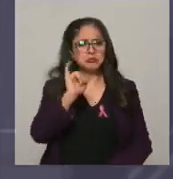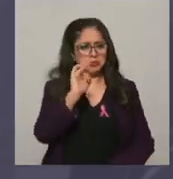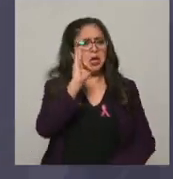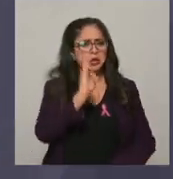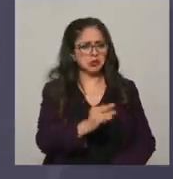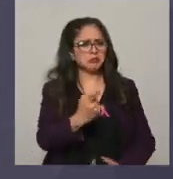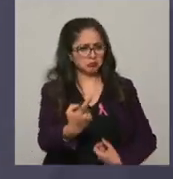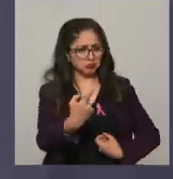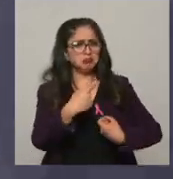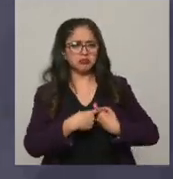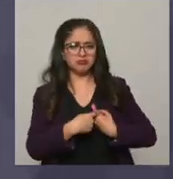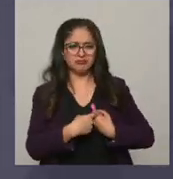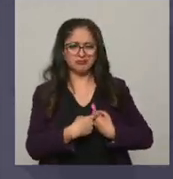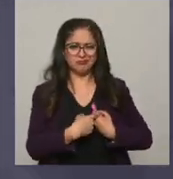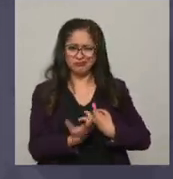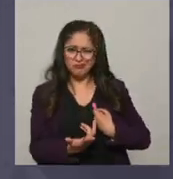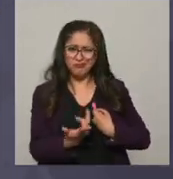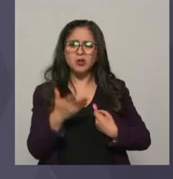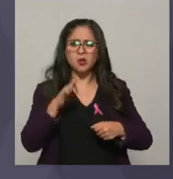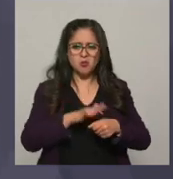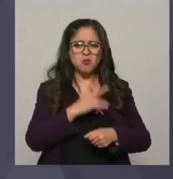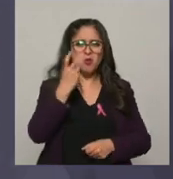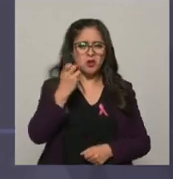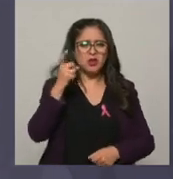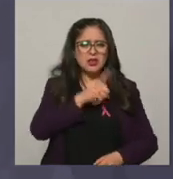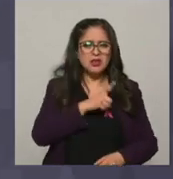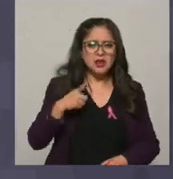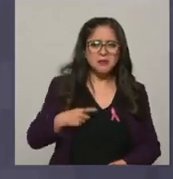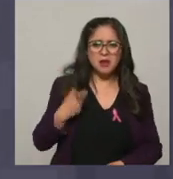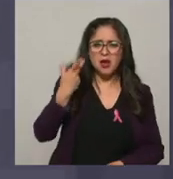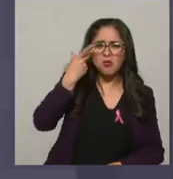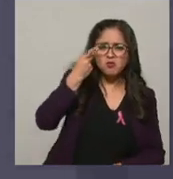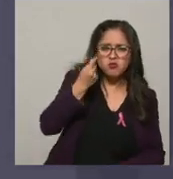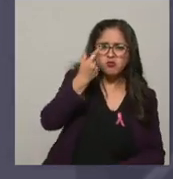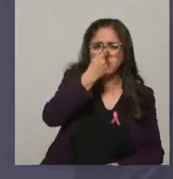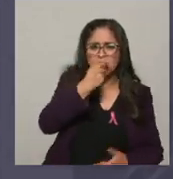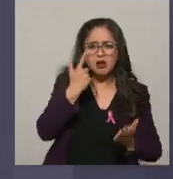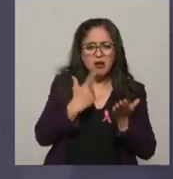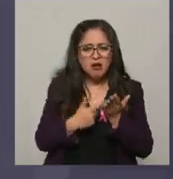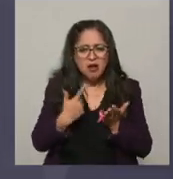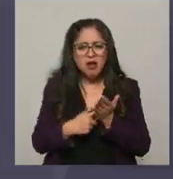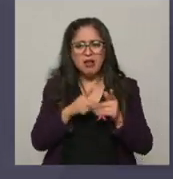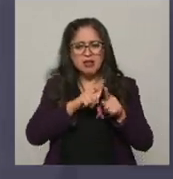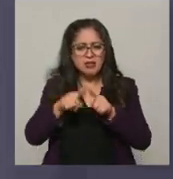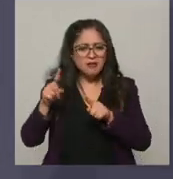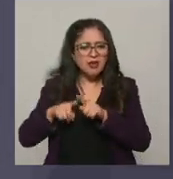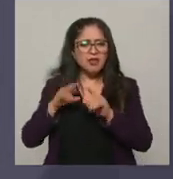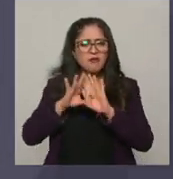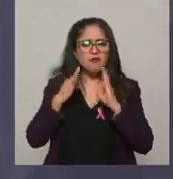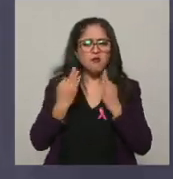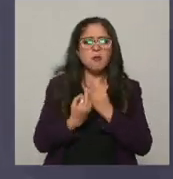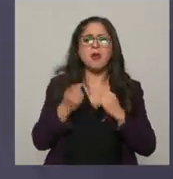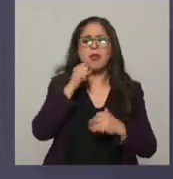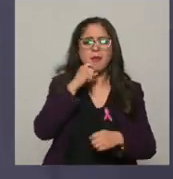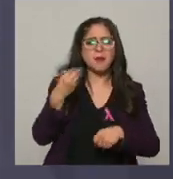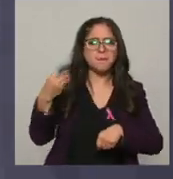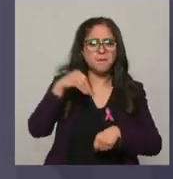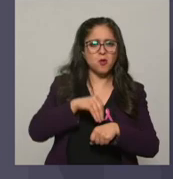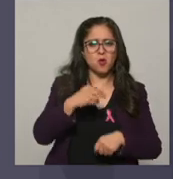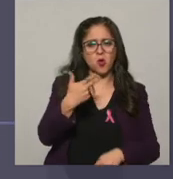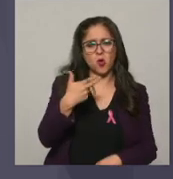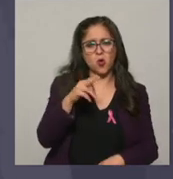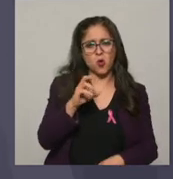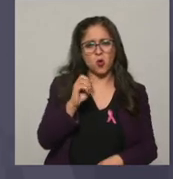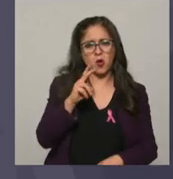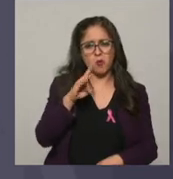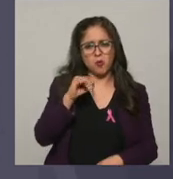que recurrir a estas inyecciones que son los aceites, los biopolímeros y todo lo que... Hormonas. Ese es un Las tema. las hormonas